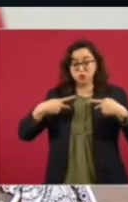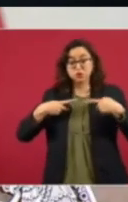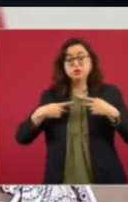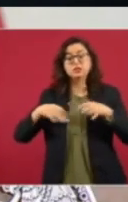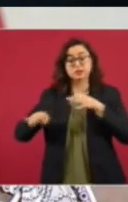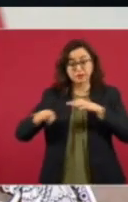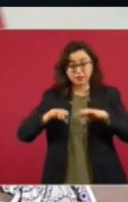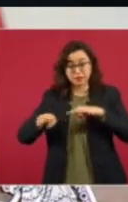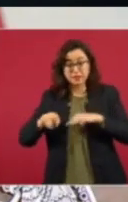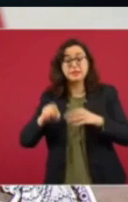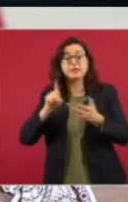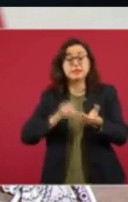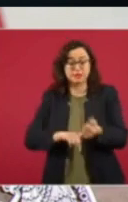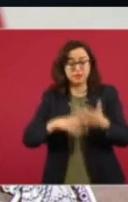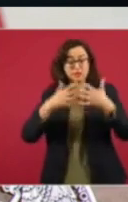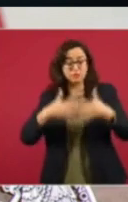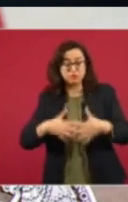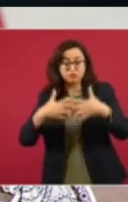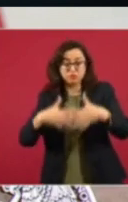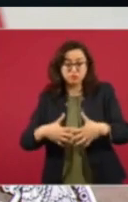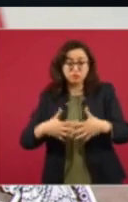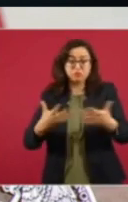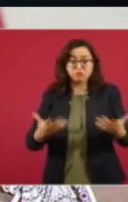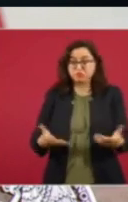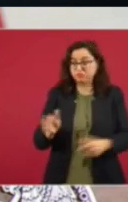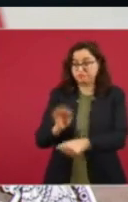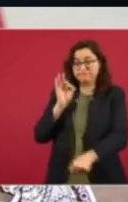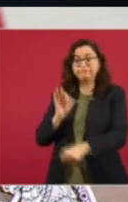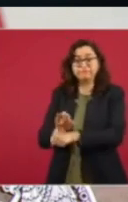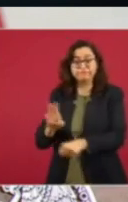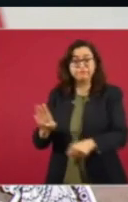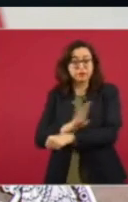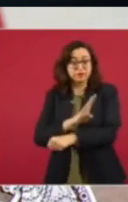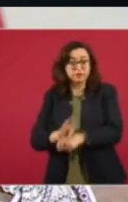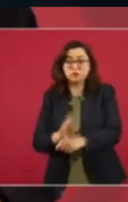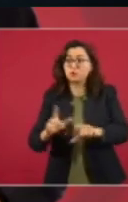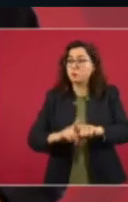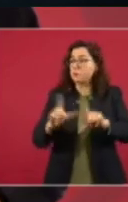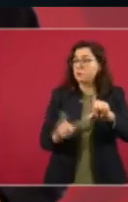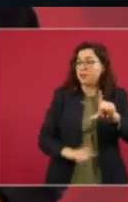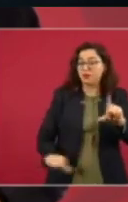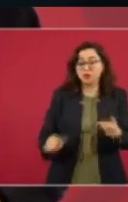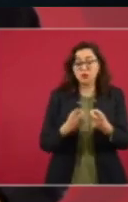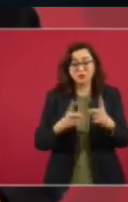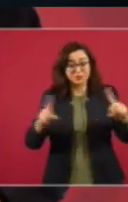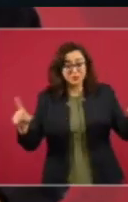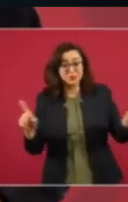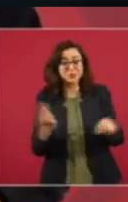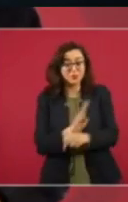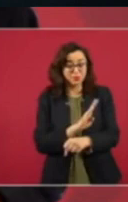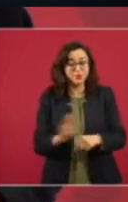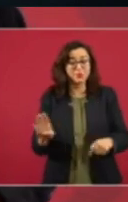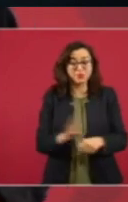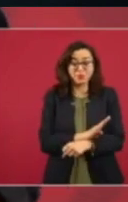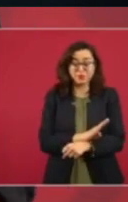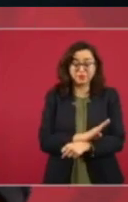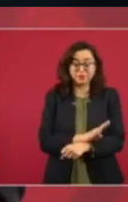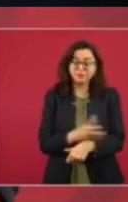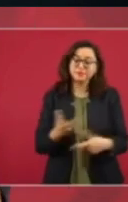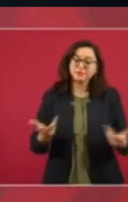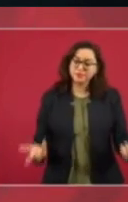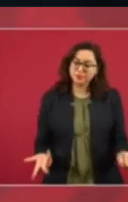empresas, beneficio del desarrollo del país. Entonces, muchas gracias por